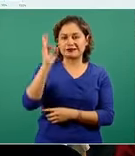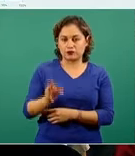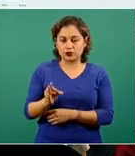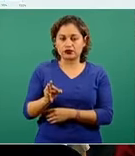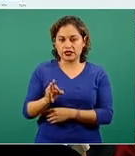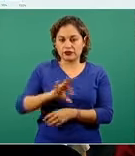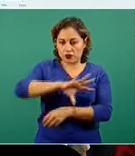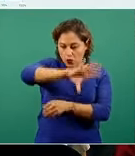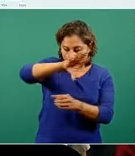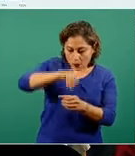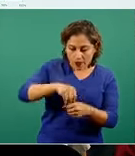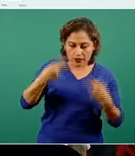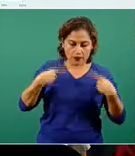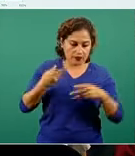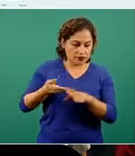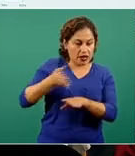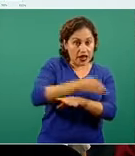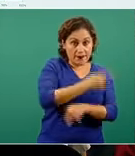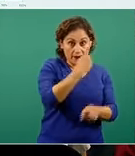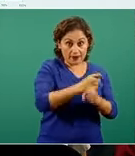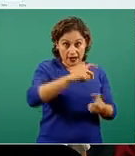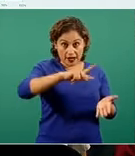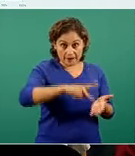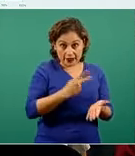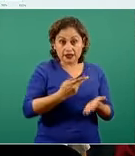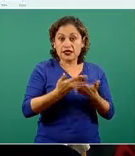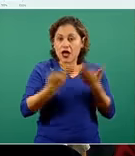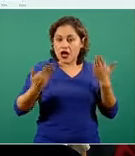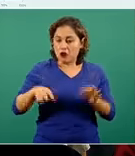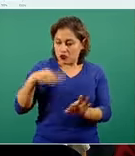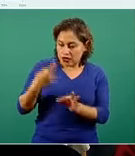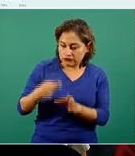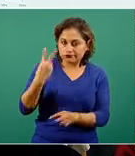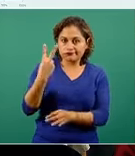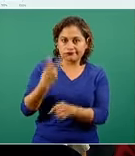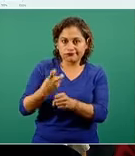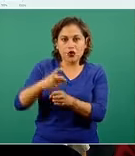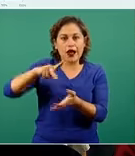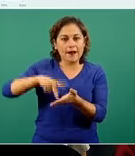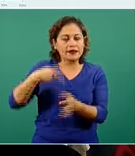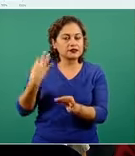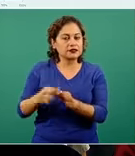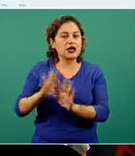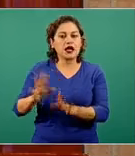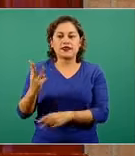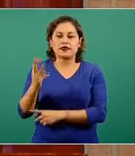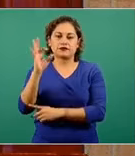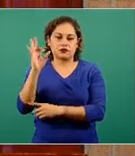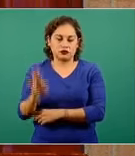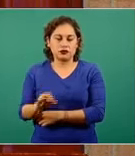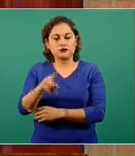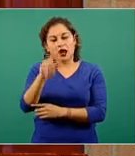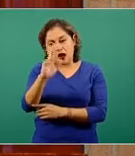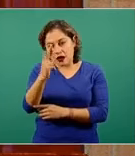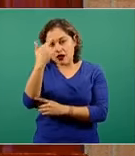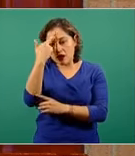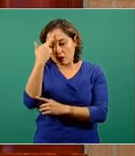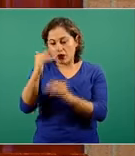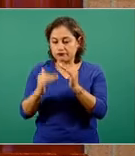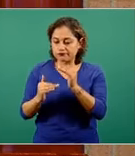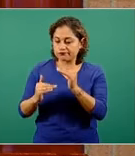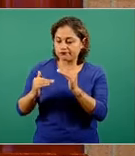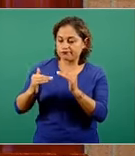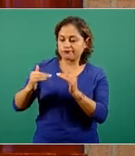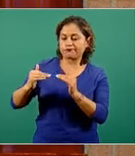personas que ya habían recibido la primera dosis. Recordemos que este avance lo veremos tener un mayor incremento o un salto